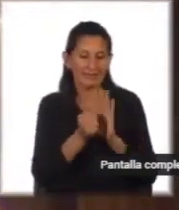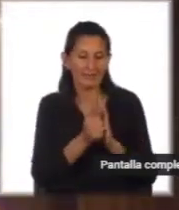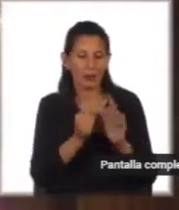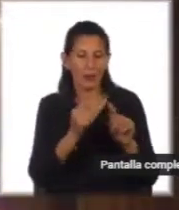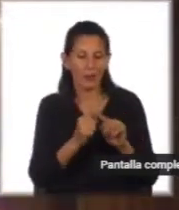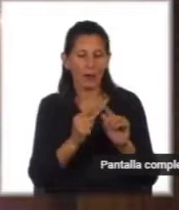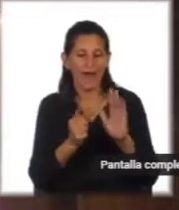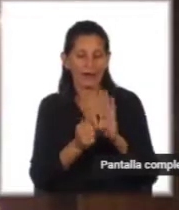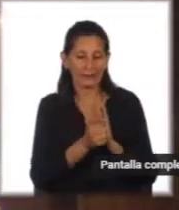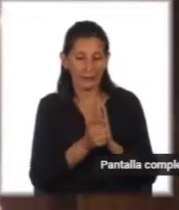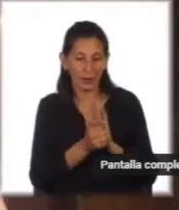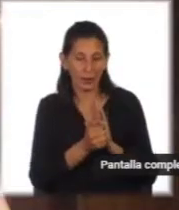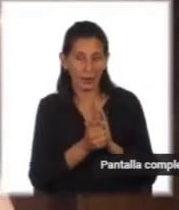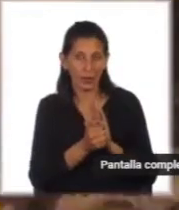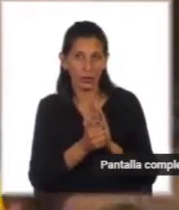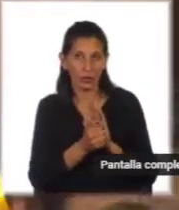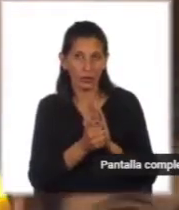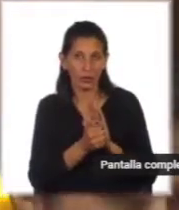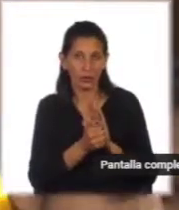artículo